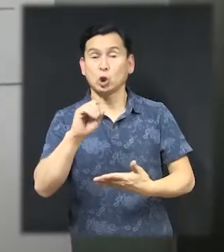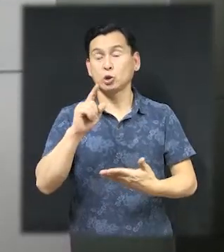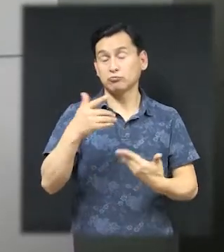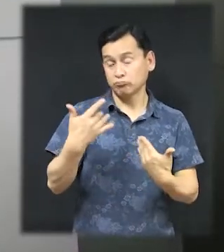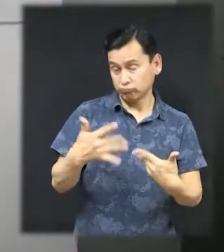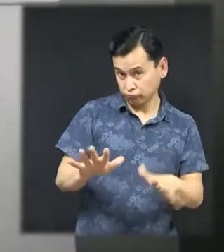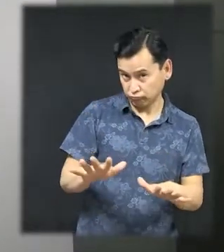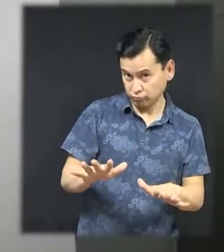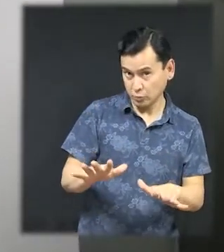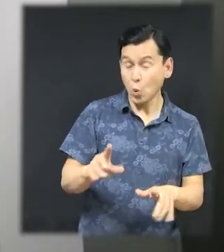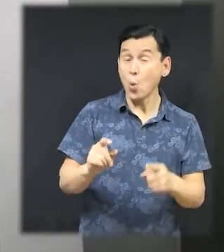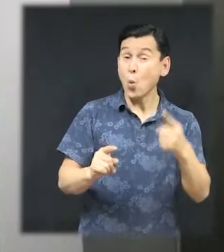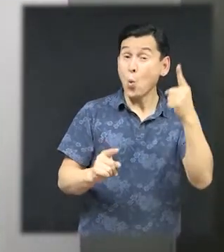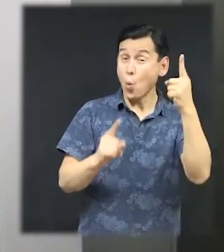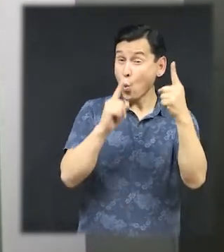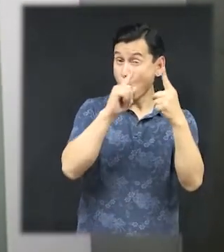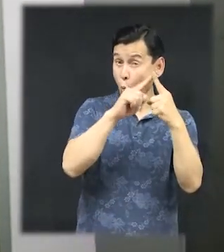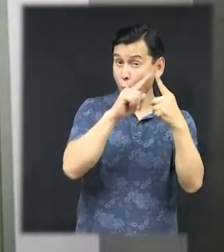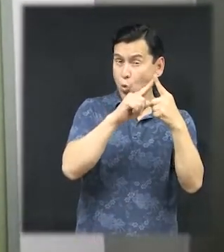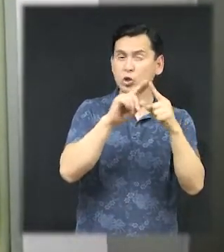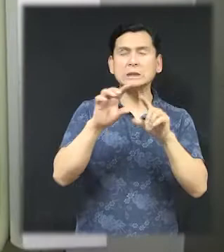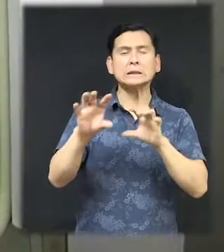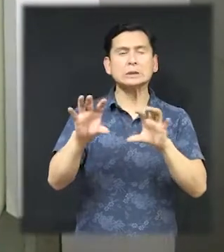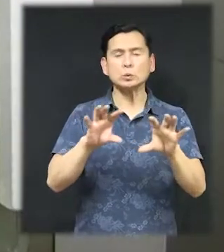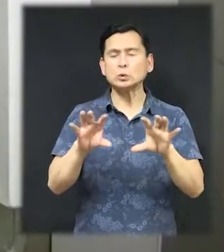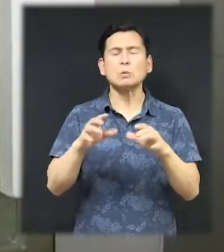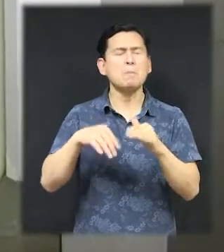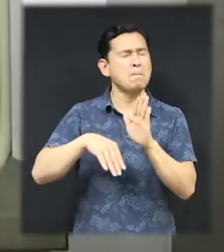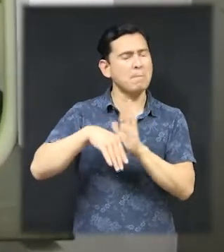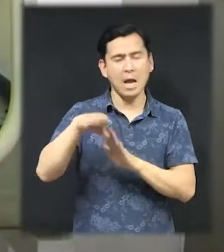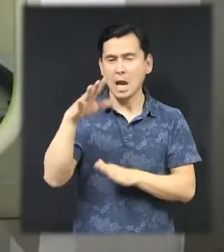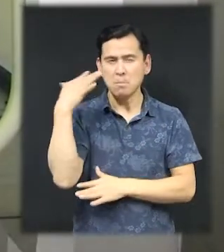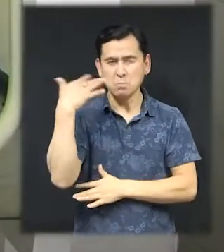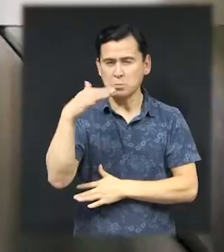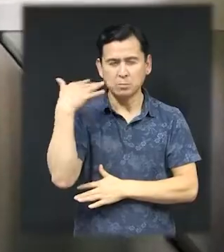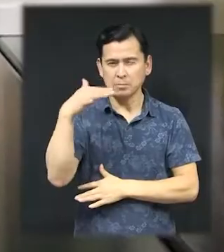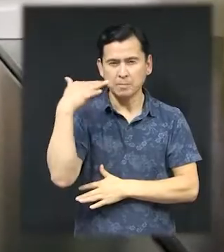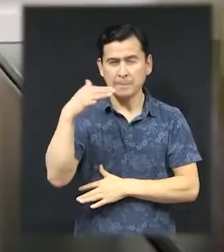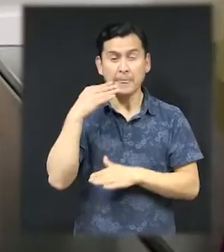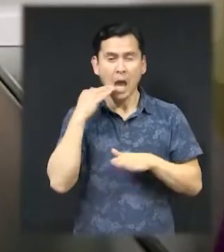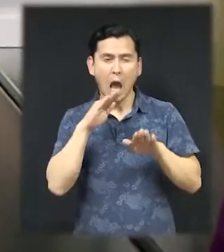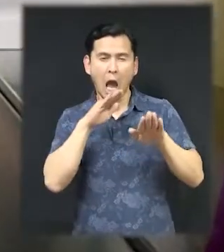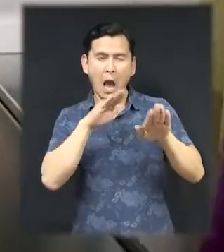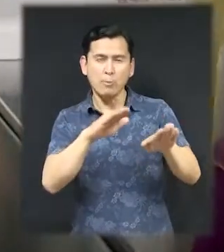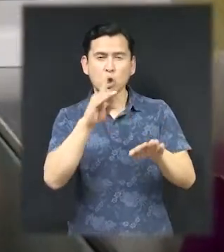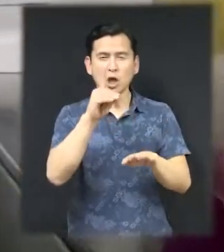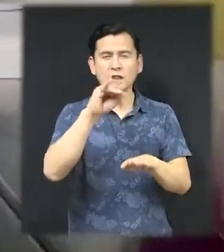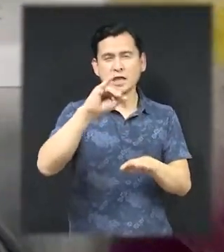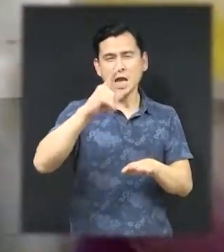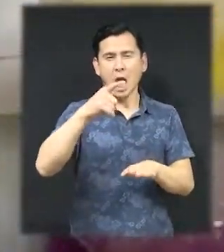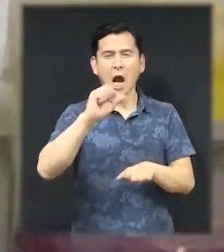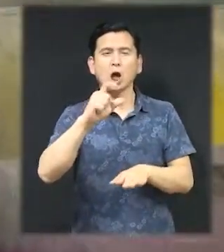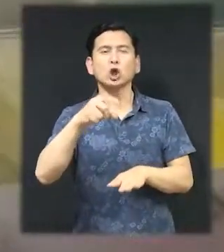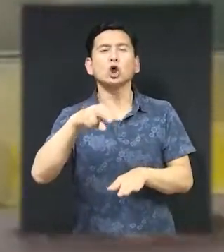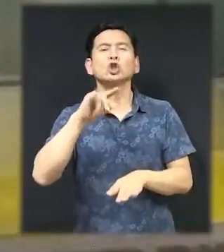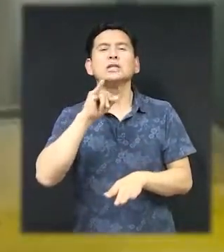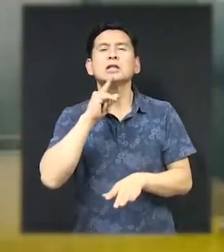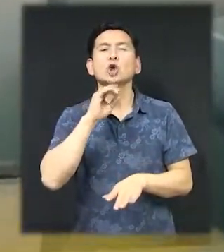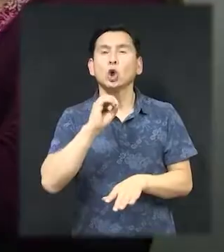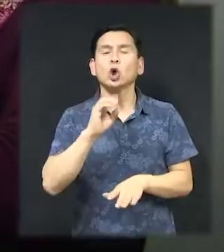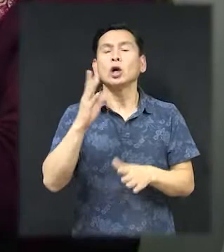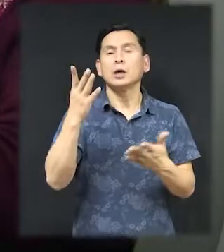que los he nombrado en distintos momentos de esta presentación. Y uno de los recursos más importantes del